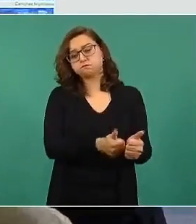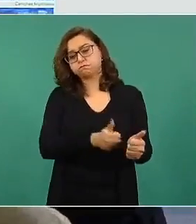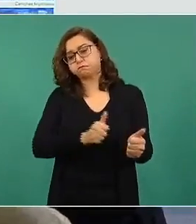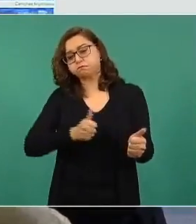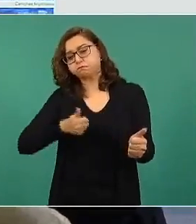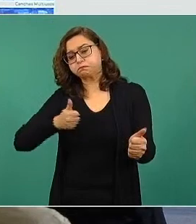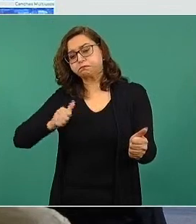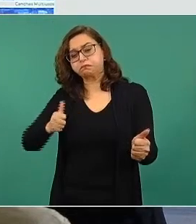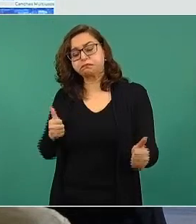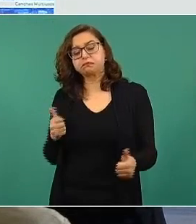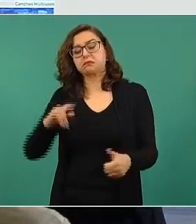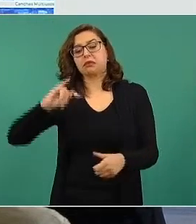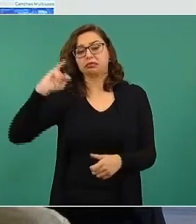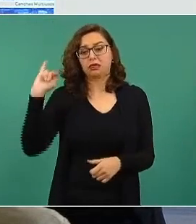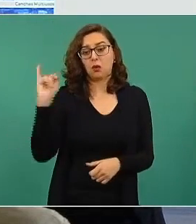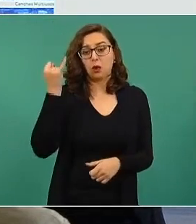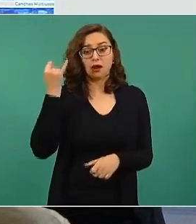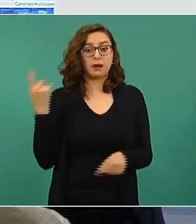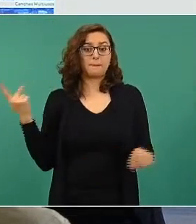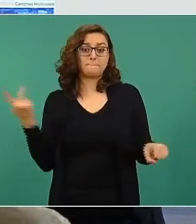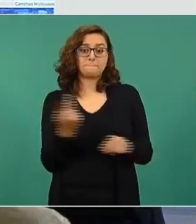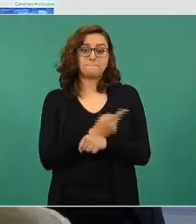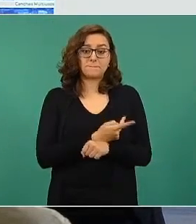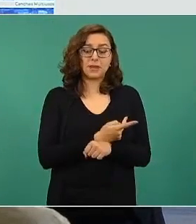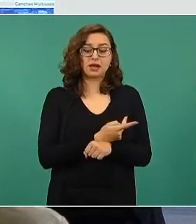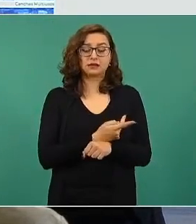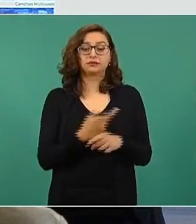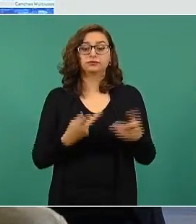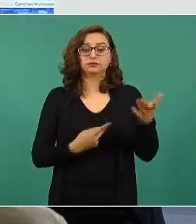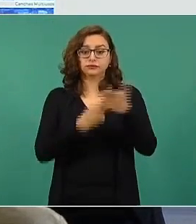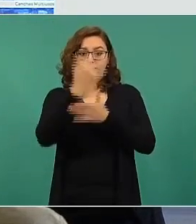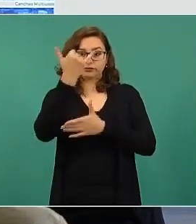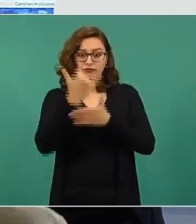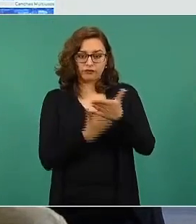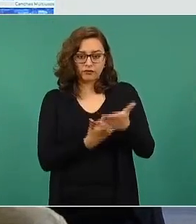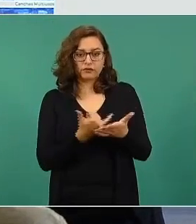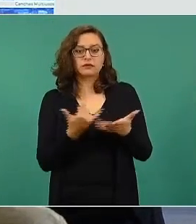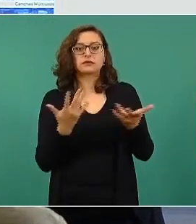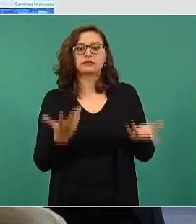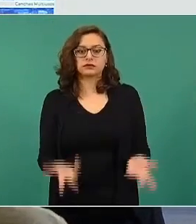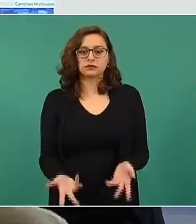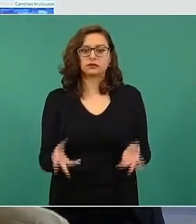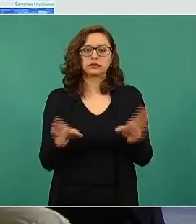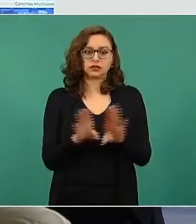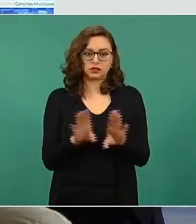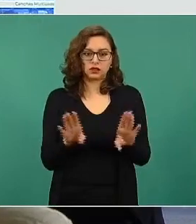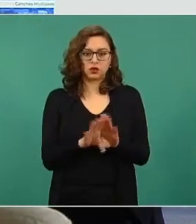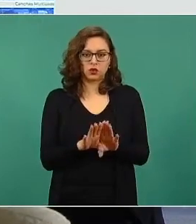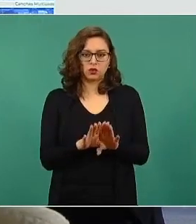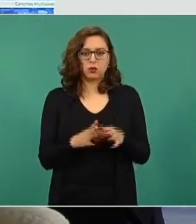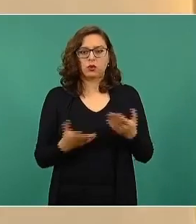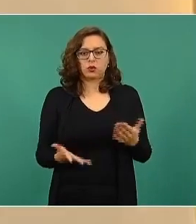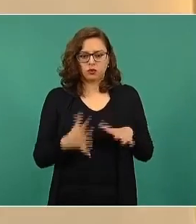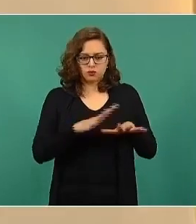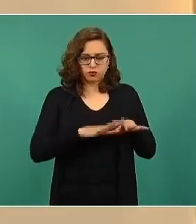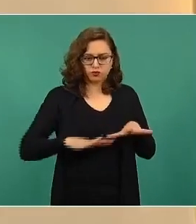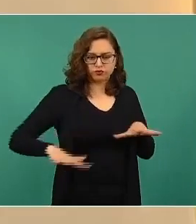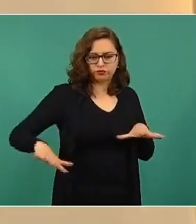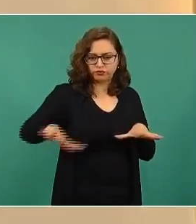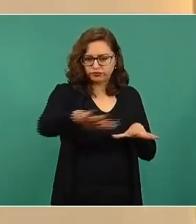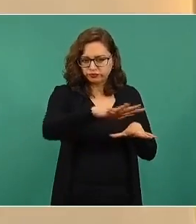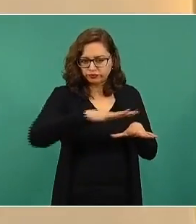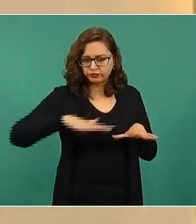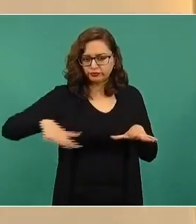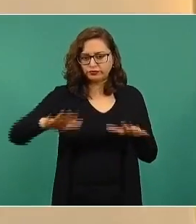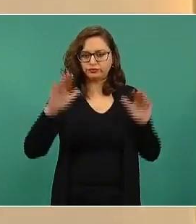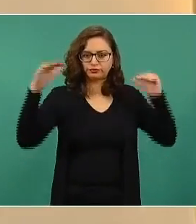Tijuana, donde la topografía, lo que fue parte del proyecto fue entender la topografía en la zona, reubicamos